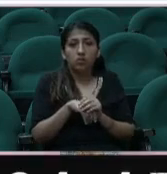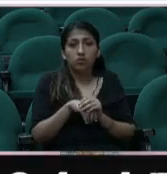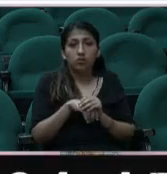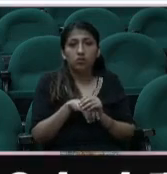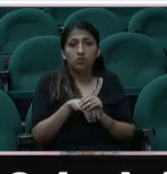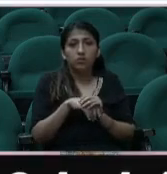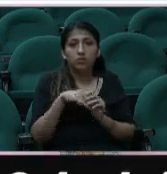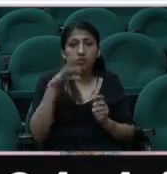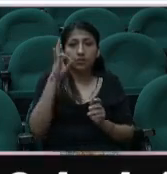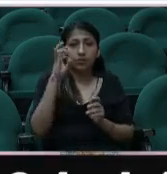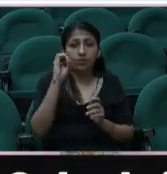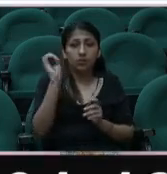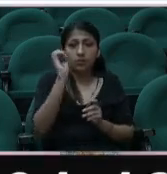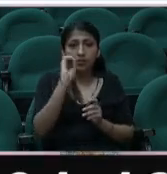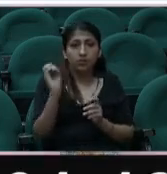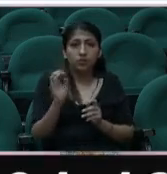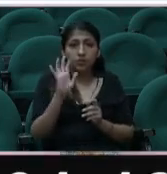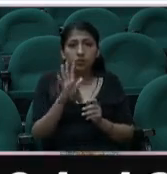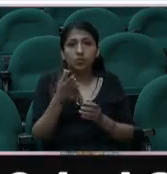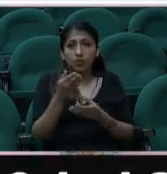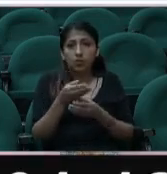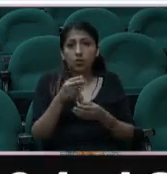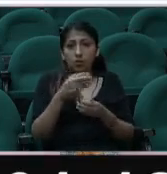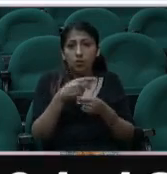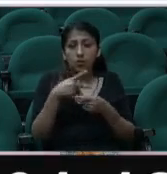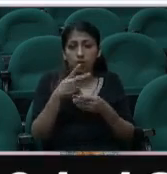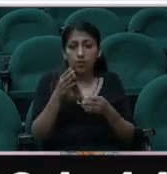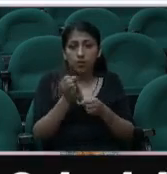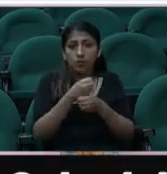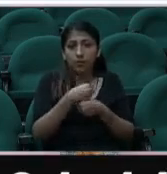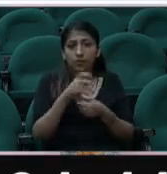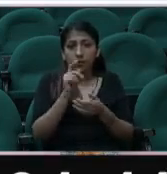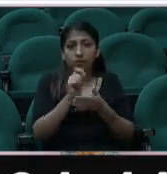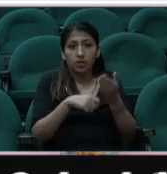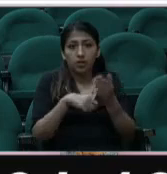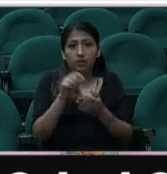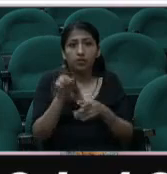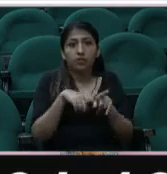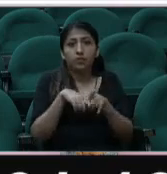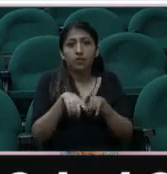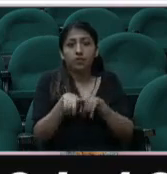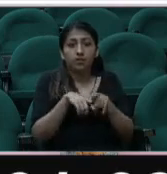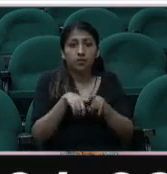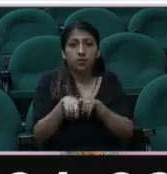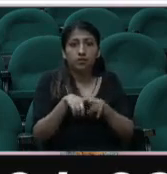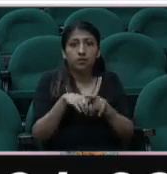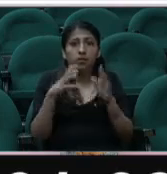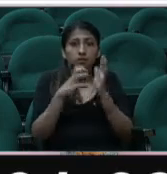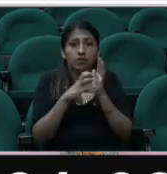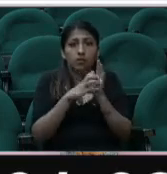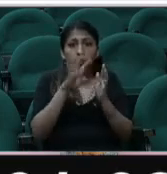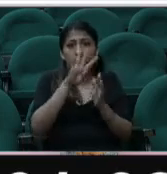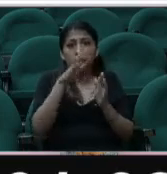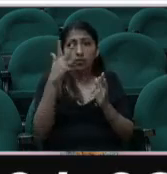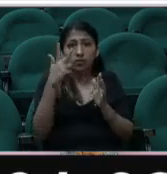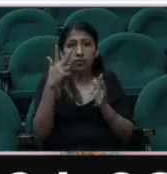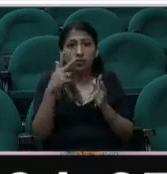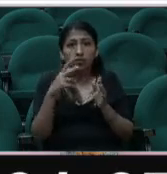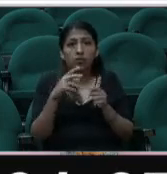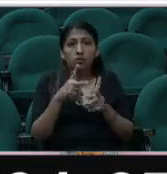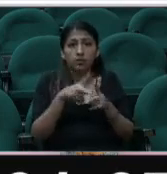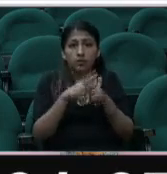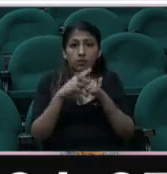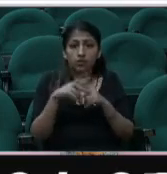donde al menos del 70% de la mano de obra de obra calificada debe ser partícipe el artículo 43 los créditos